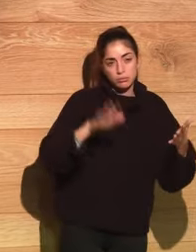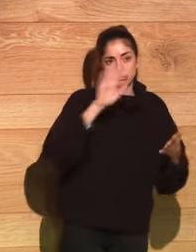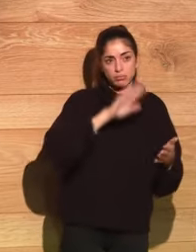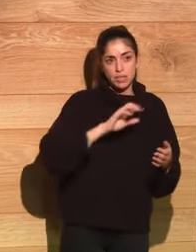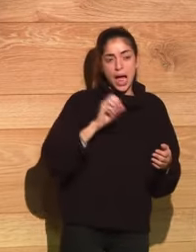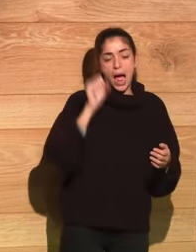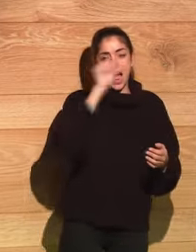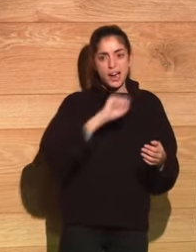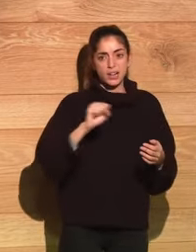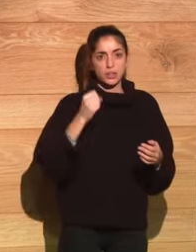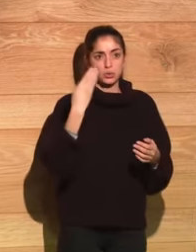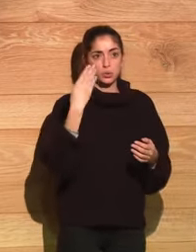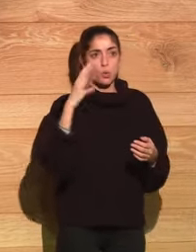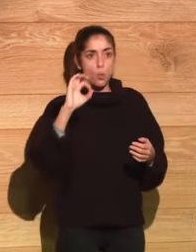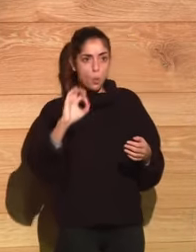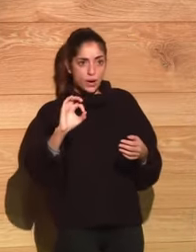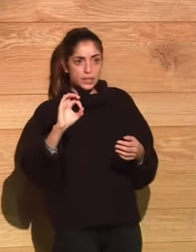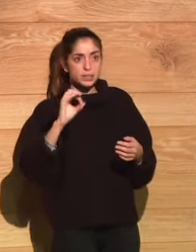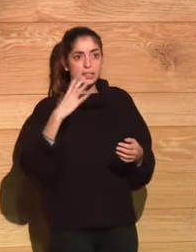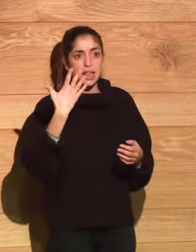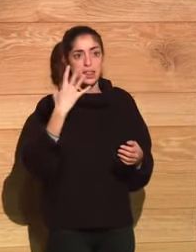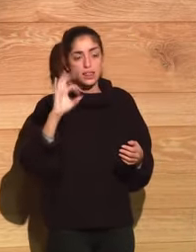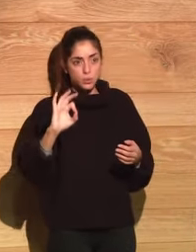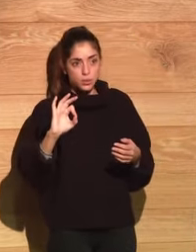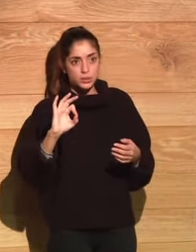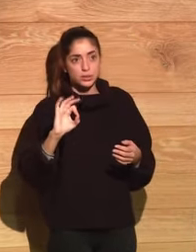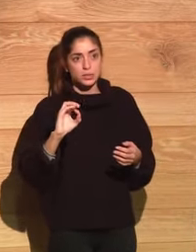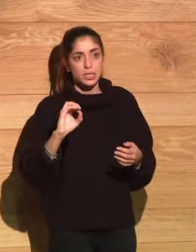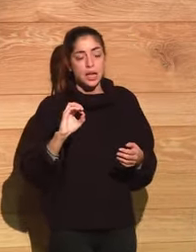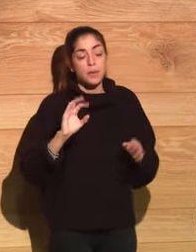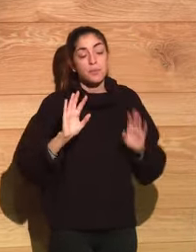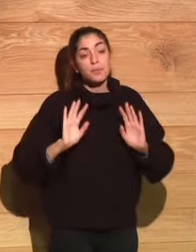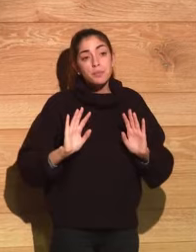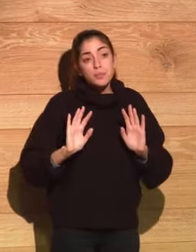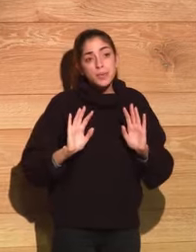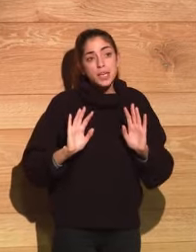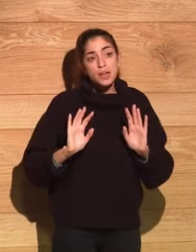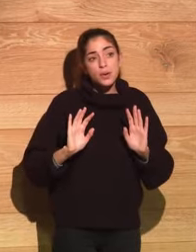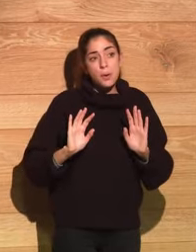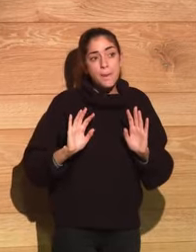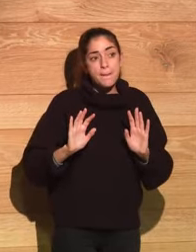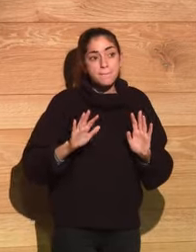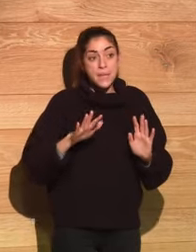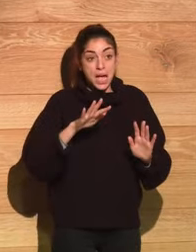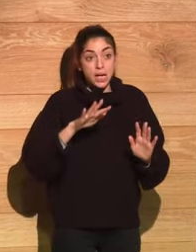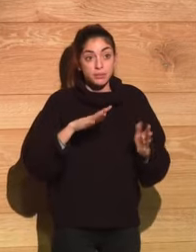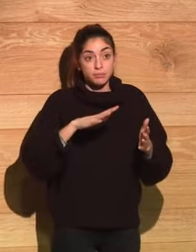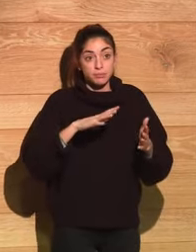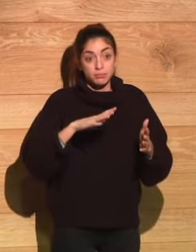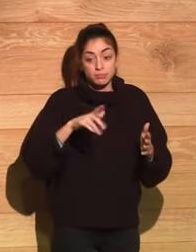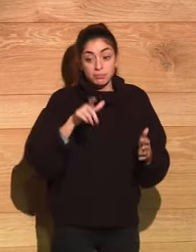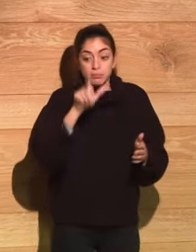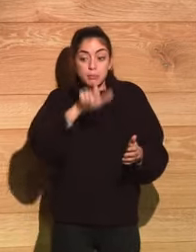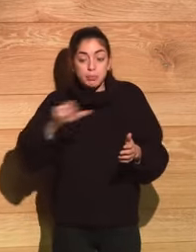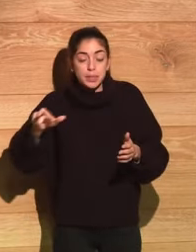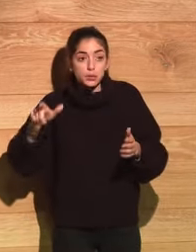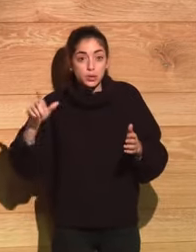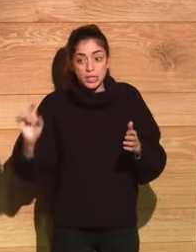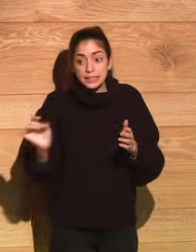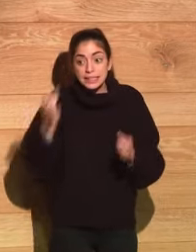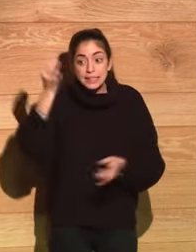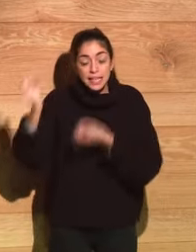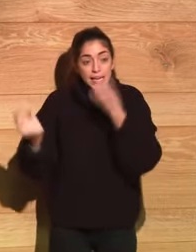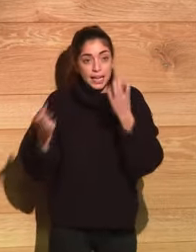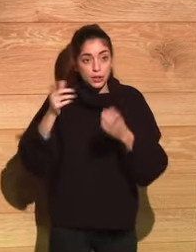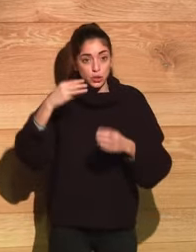40 o 50 años y son textos por los que ha pasado el tiempo. Y estos de ahora, estos jóvenes creadores, también tienen,